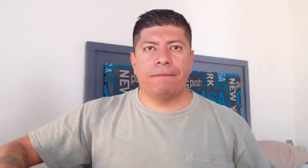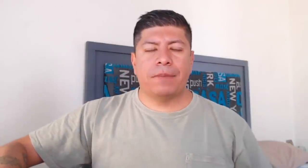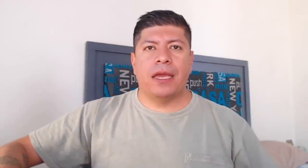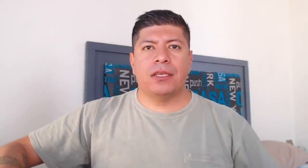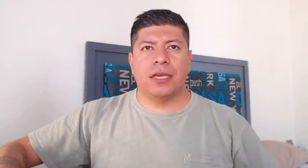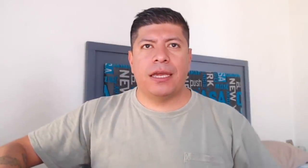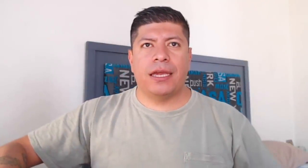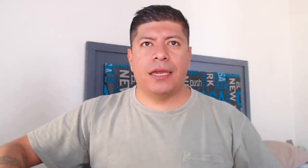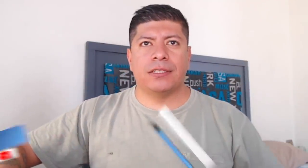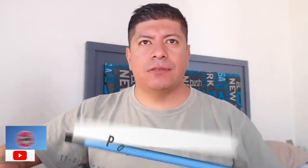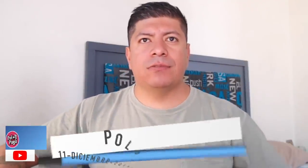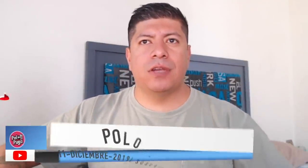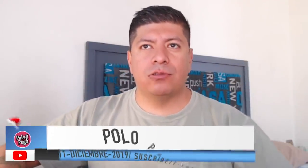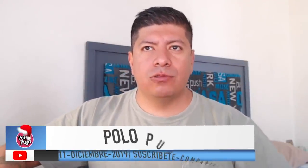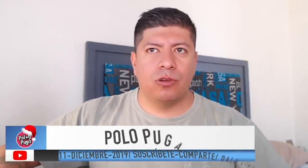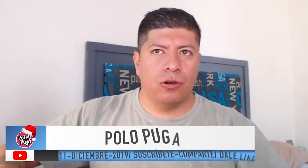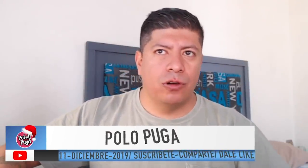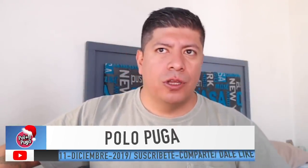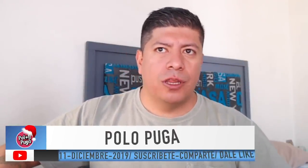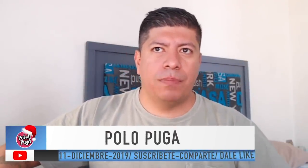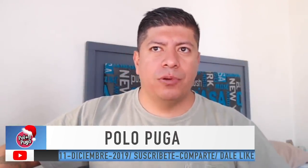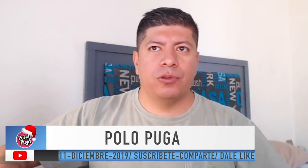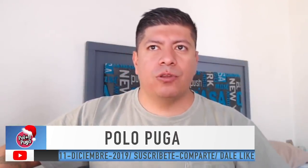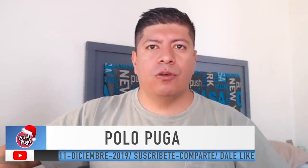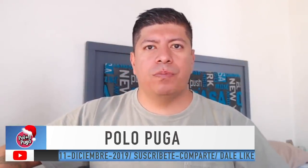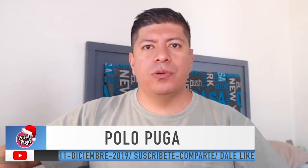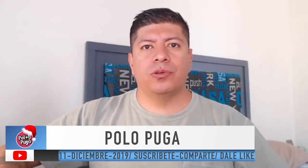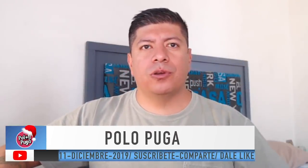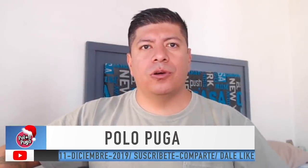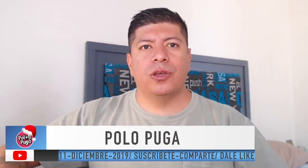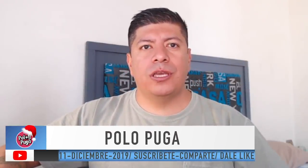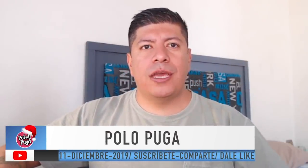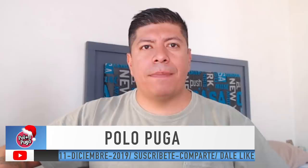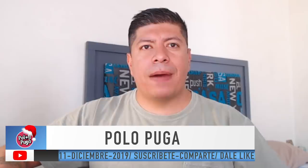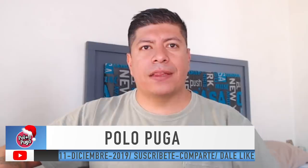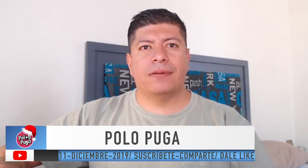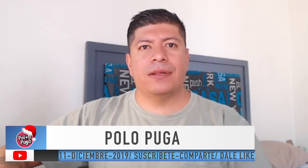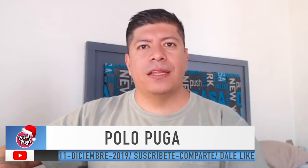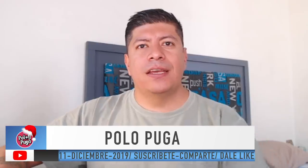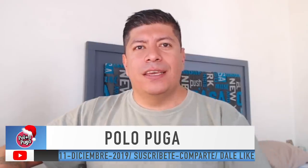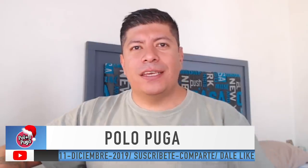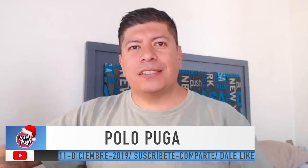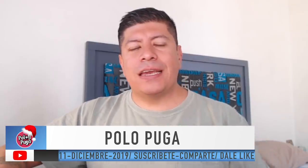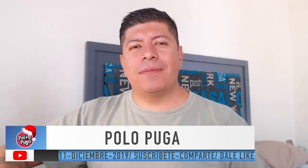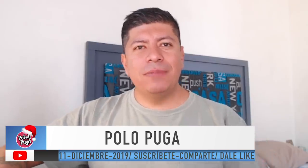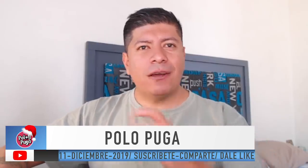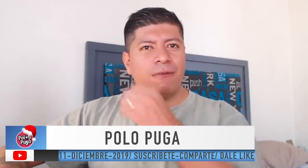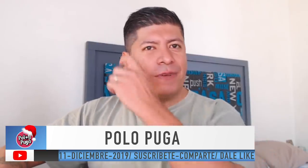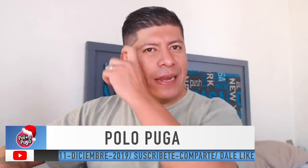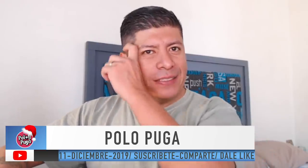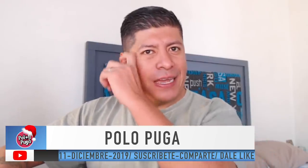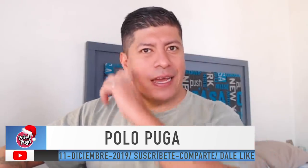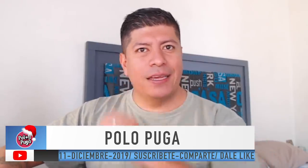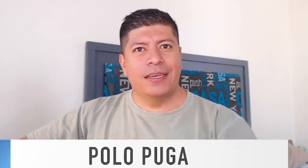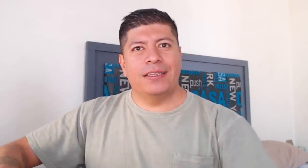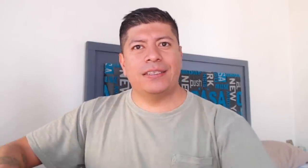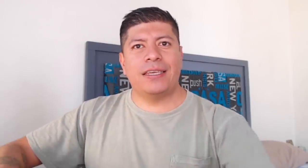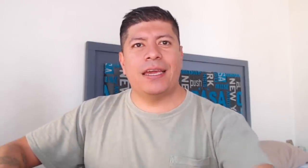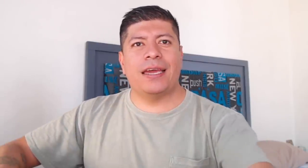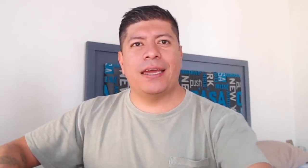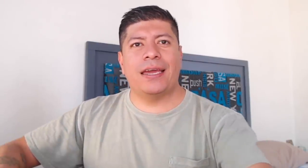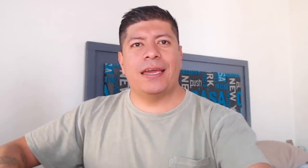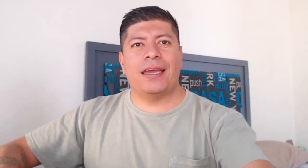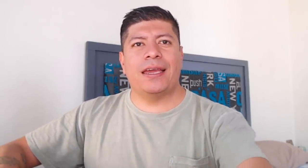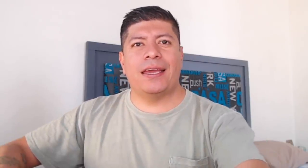que ese es un asunto de punto y aparte, ¿verdad? Y es que en la misma conferencia,